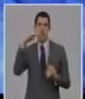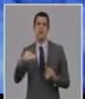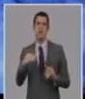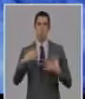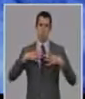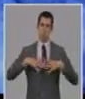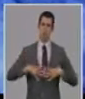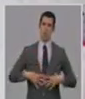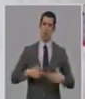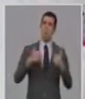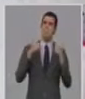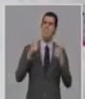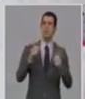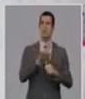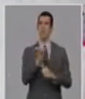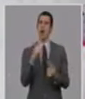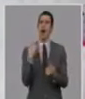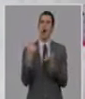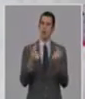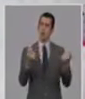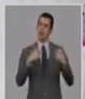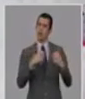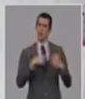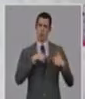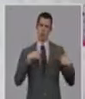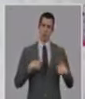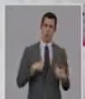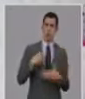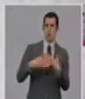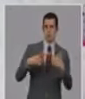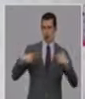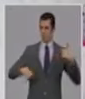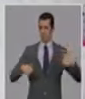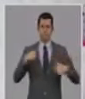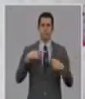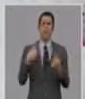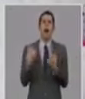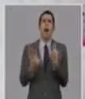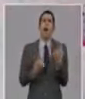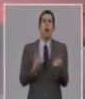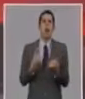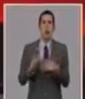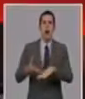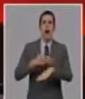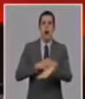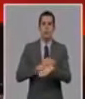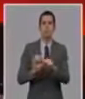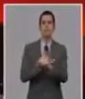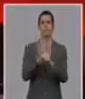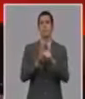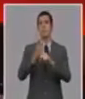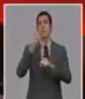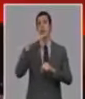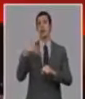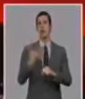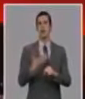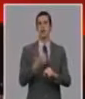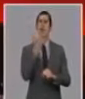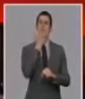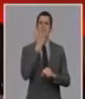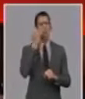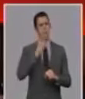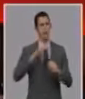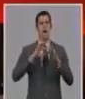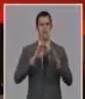añadimos a que este tipo de pacientes son los que generalmente tienen una evolución con un pronóstico más malo en la enfermedad y que llegan a